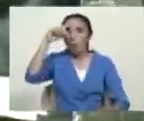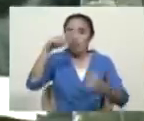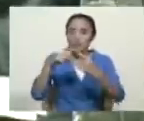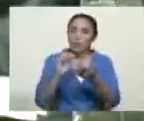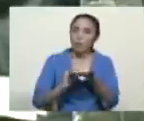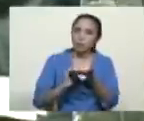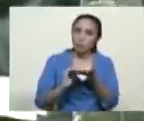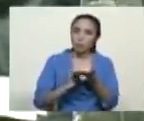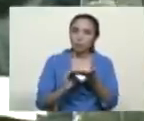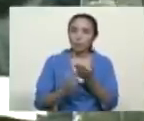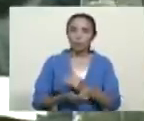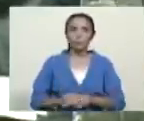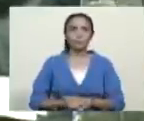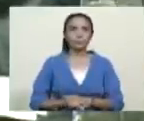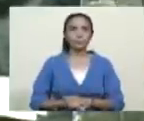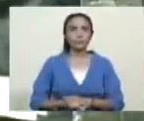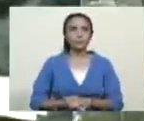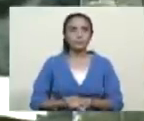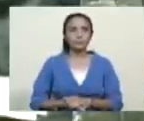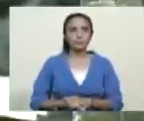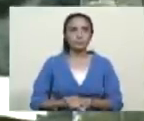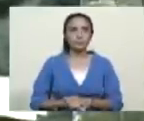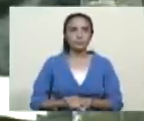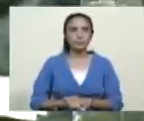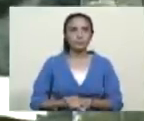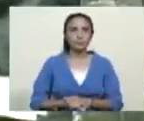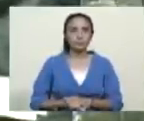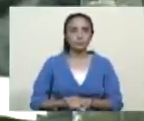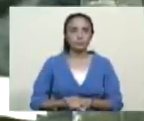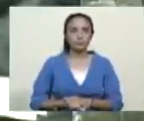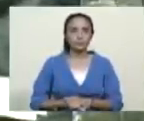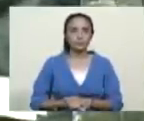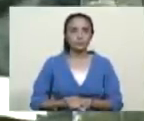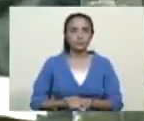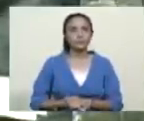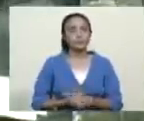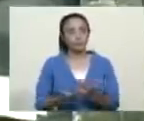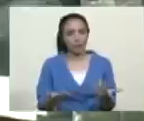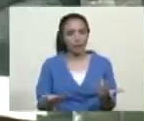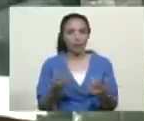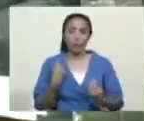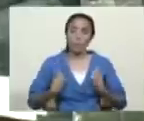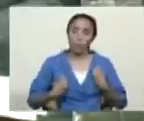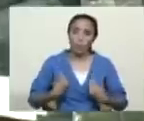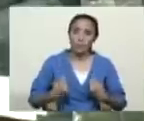ignorar, no se puede pensar que este es un llamado de alguien que realmente se preocupe por su país.